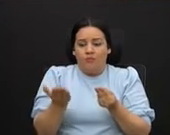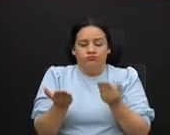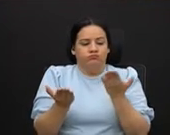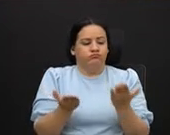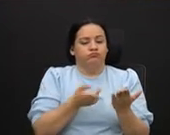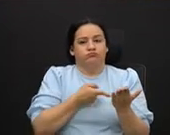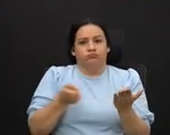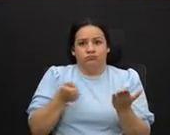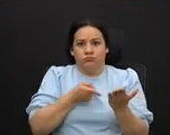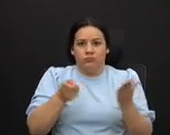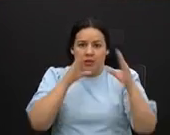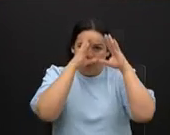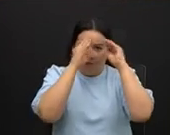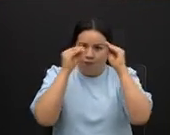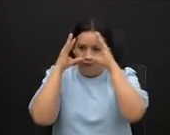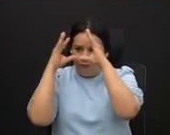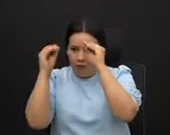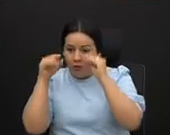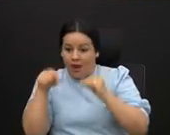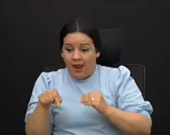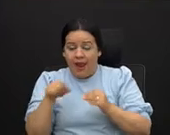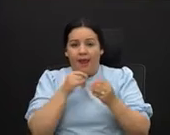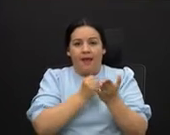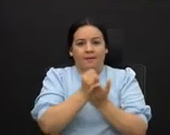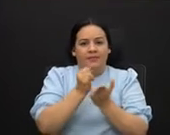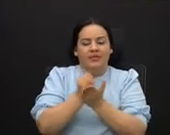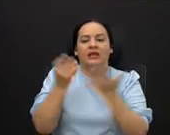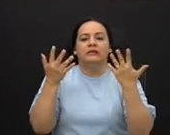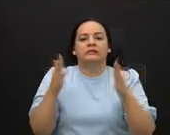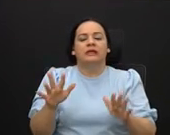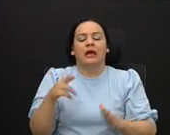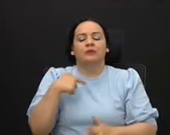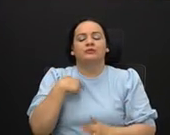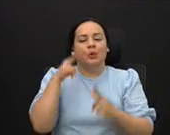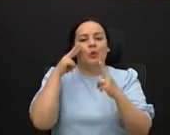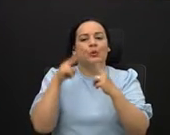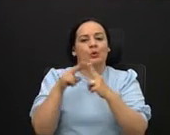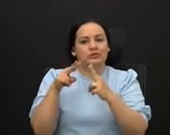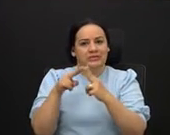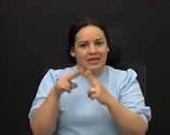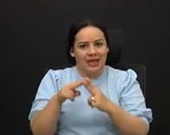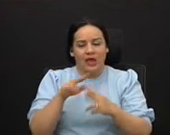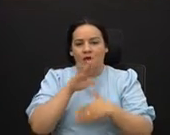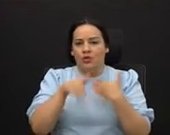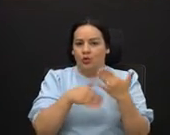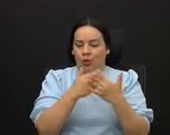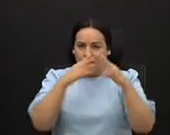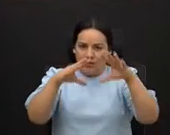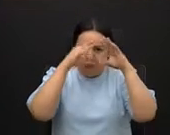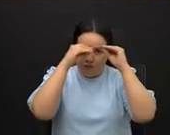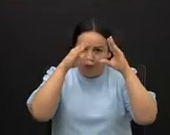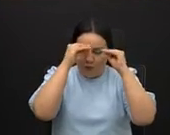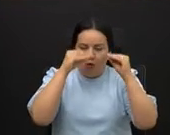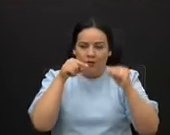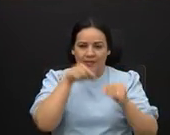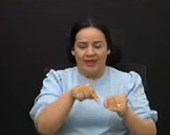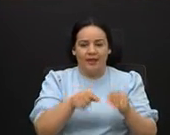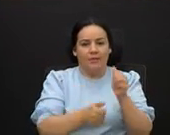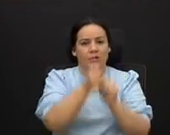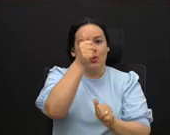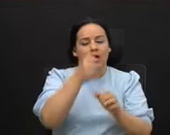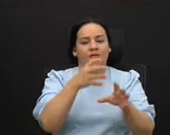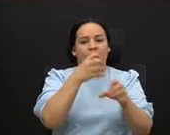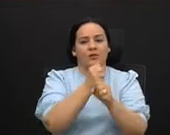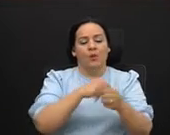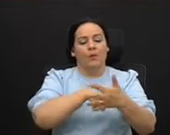Por supuesto, yo ya conocía al dedillo el informe de mayoría, puesto que había sido realizado por